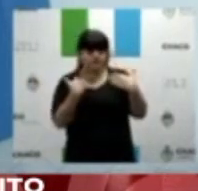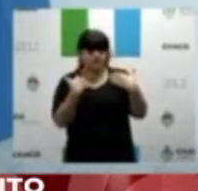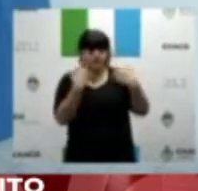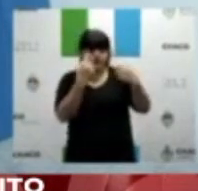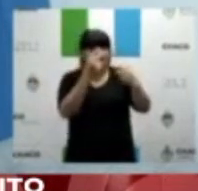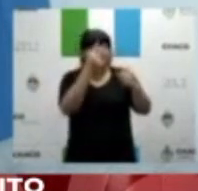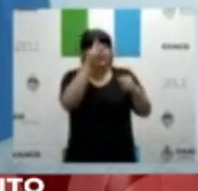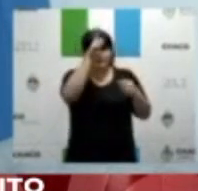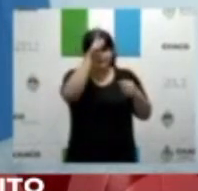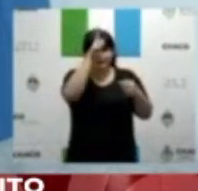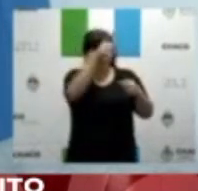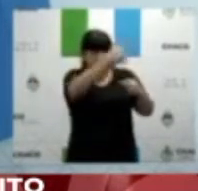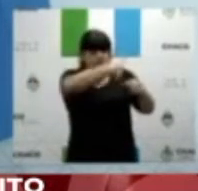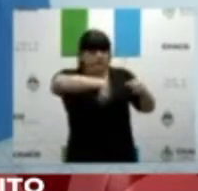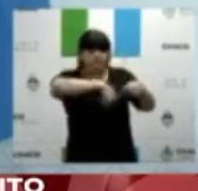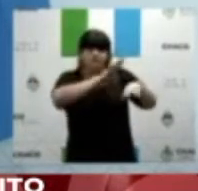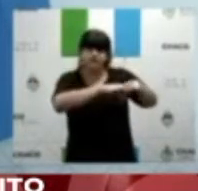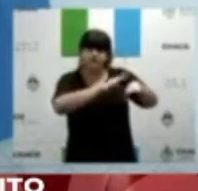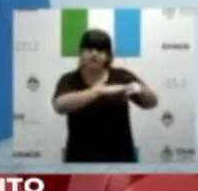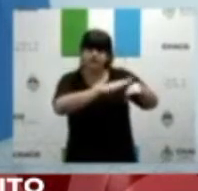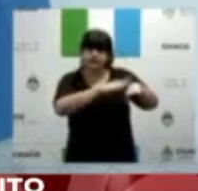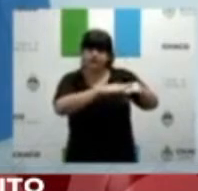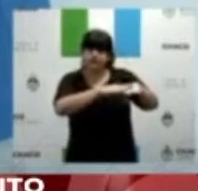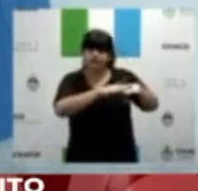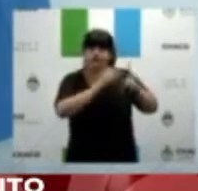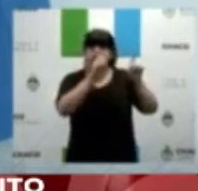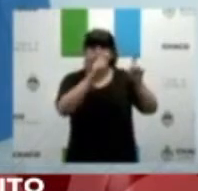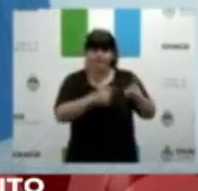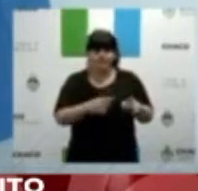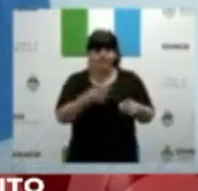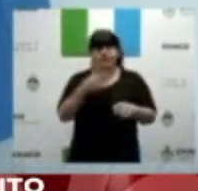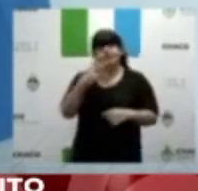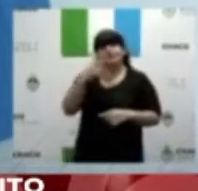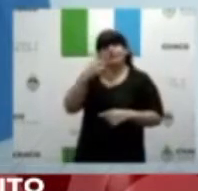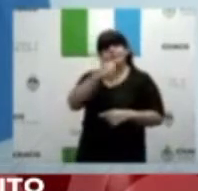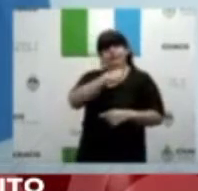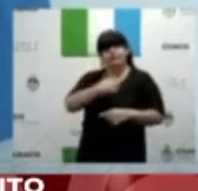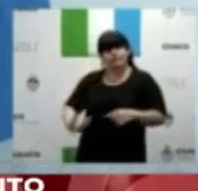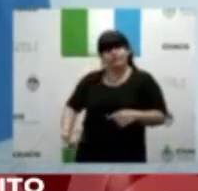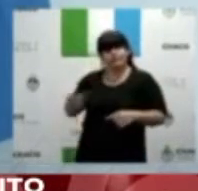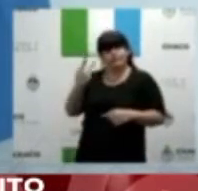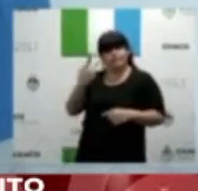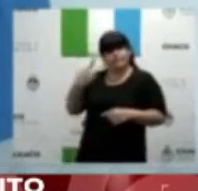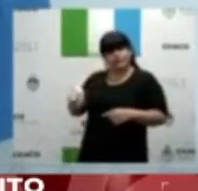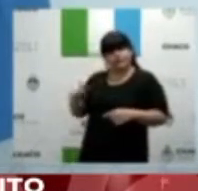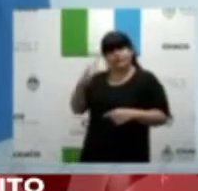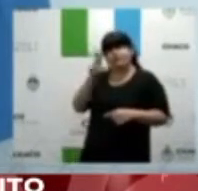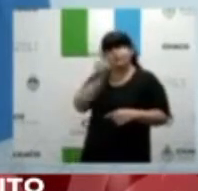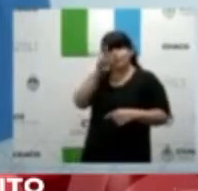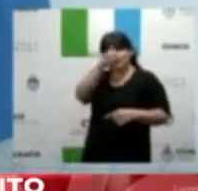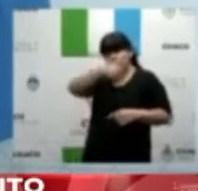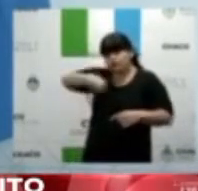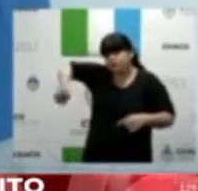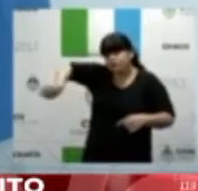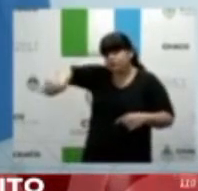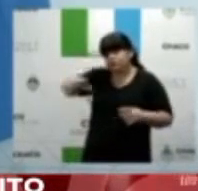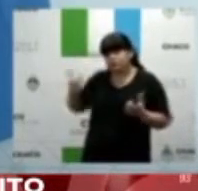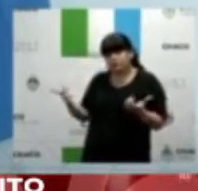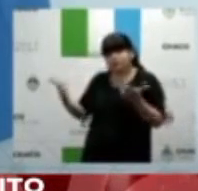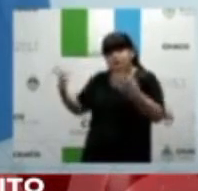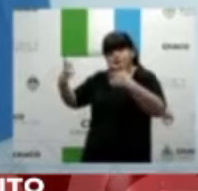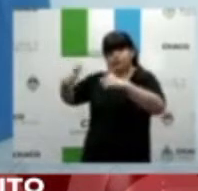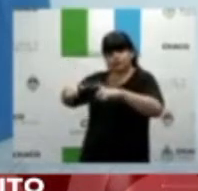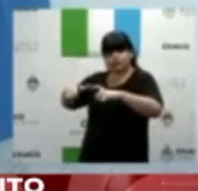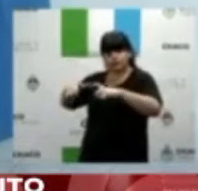mantuvimos una reunión con la vicegobernadora y obviamente con la Fuerza de Seguridad, con el objeto de, y también con los organismos de